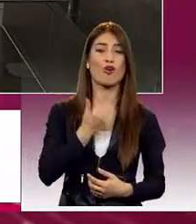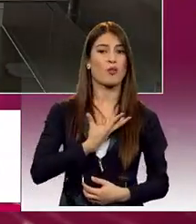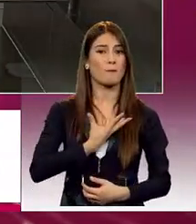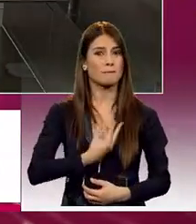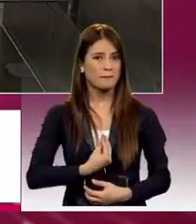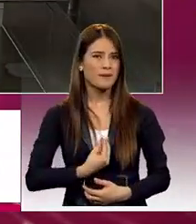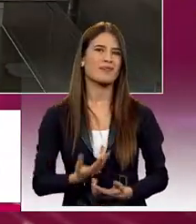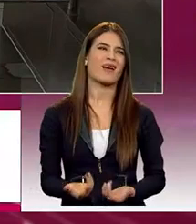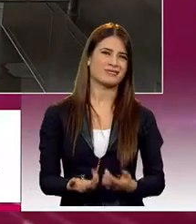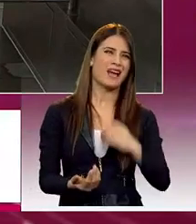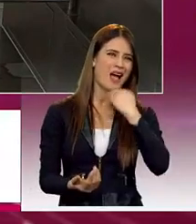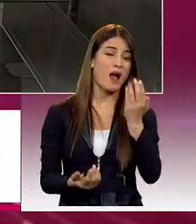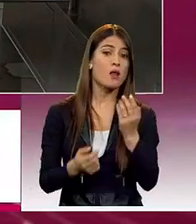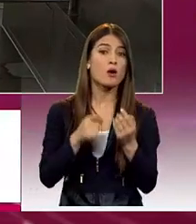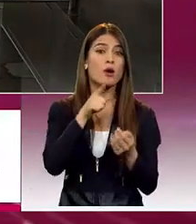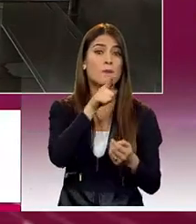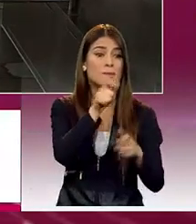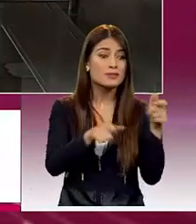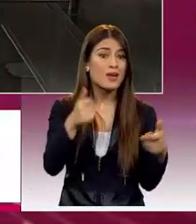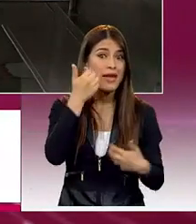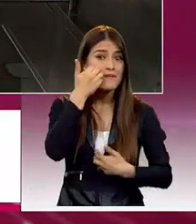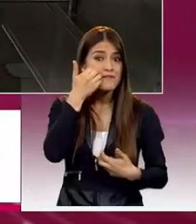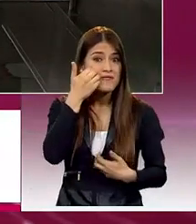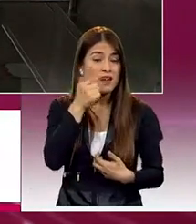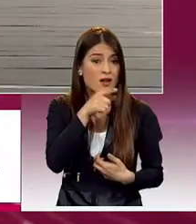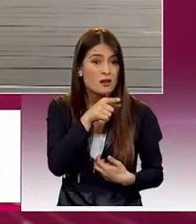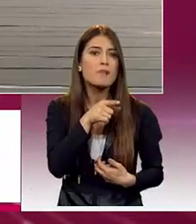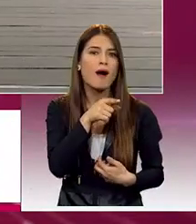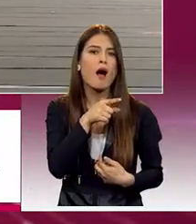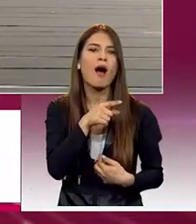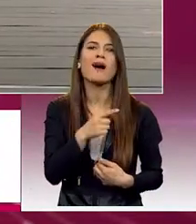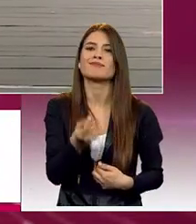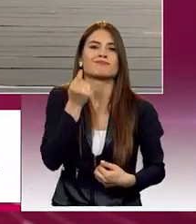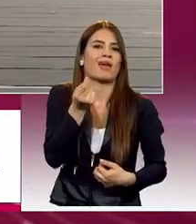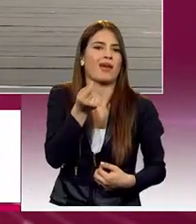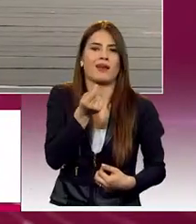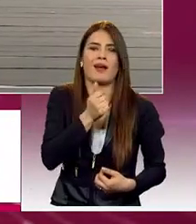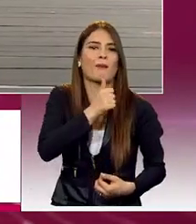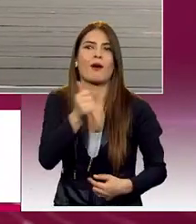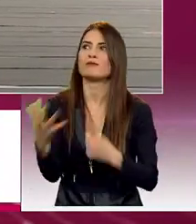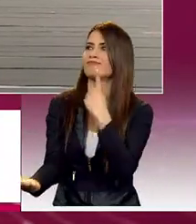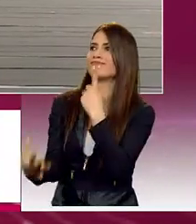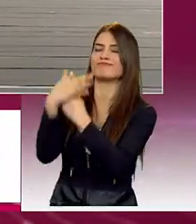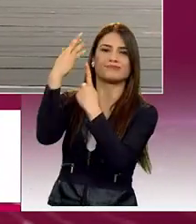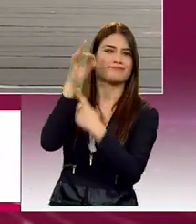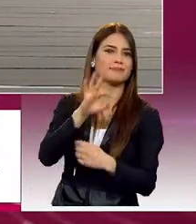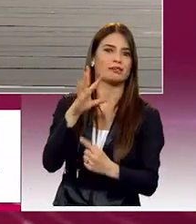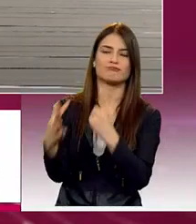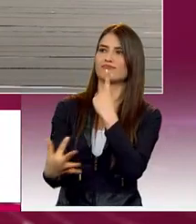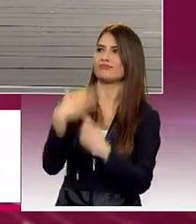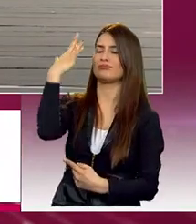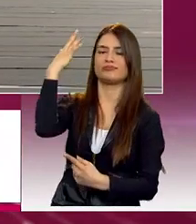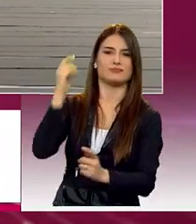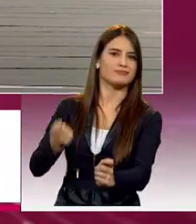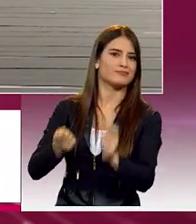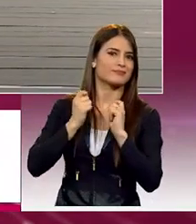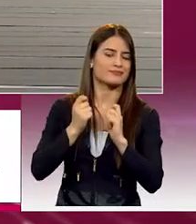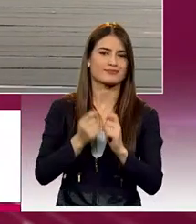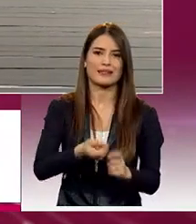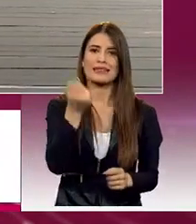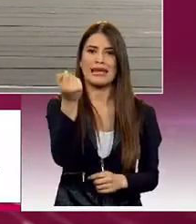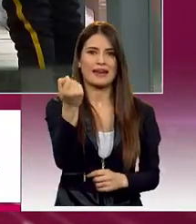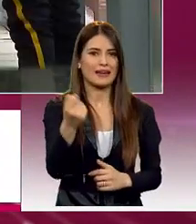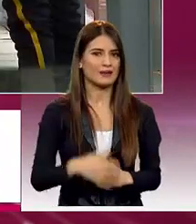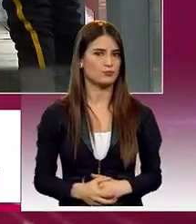etcétera. Estas condiciones hacen también a las personas más susceptibles de complicaciones y estas personas no les